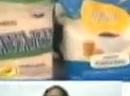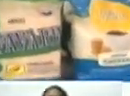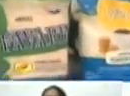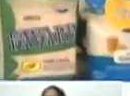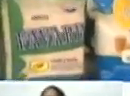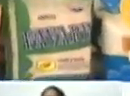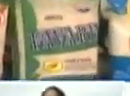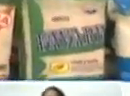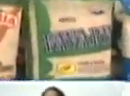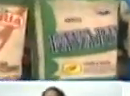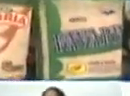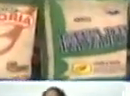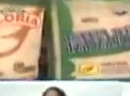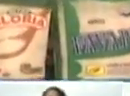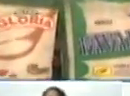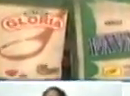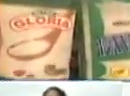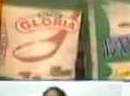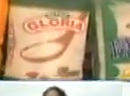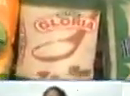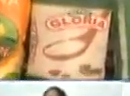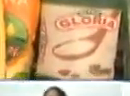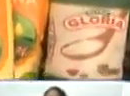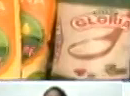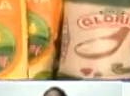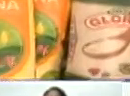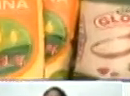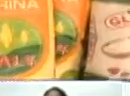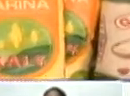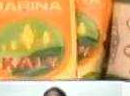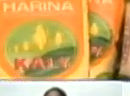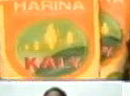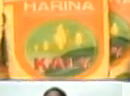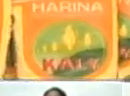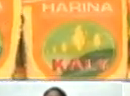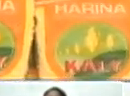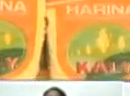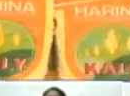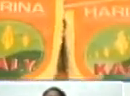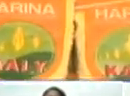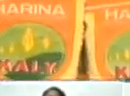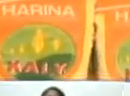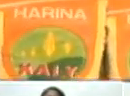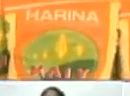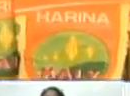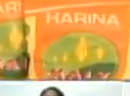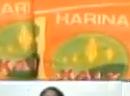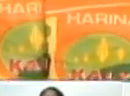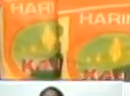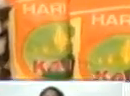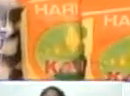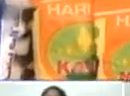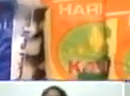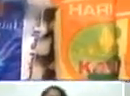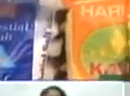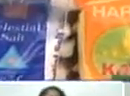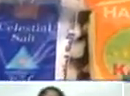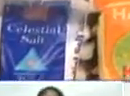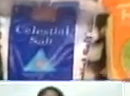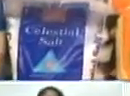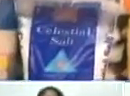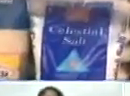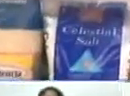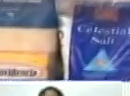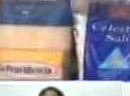canción. No dejes camino por coger la vereda. Oye, mi compay. ¿Te